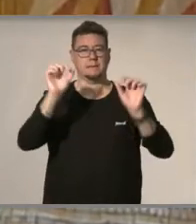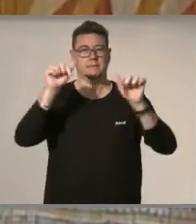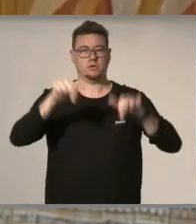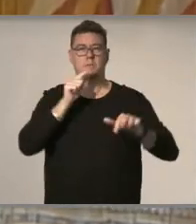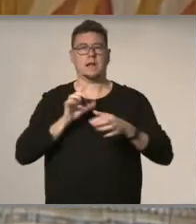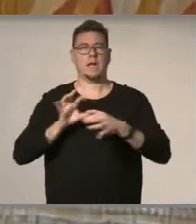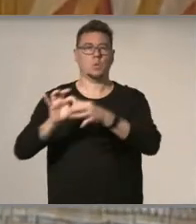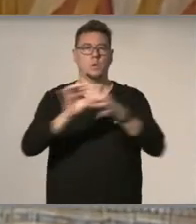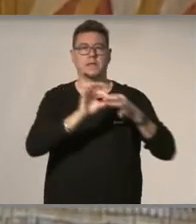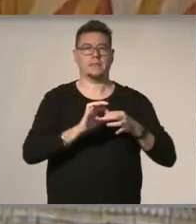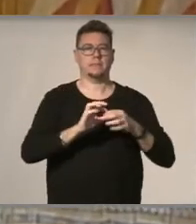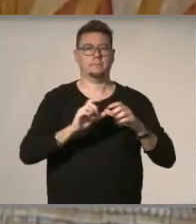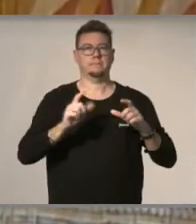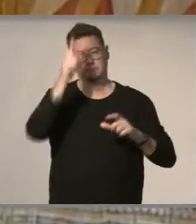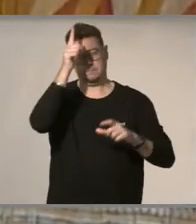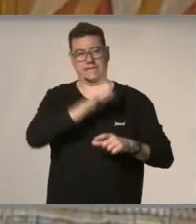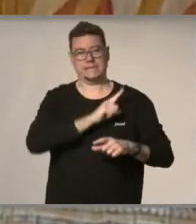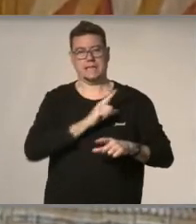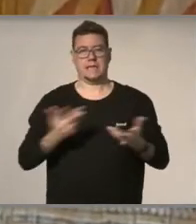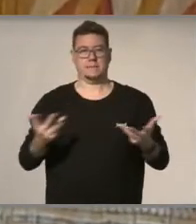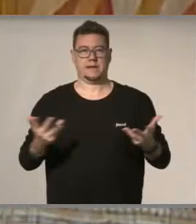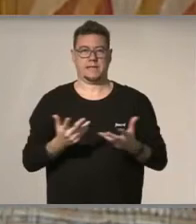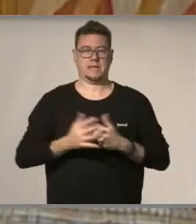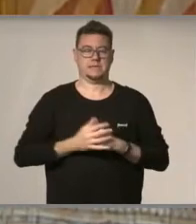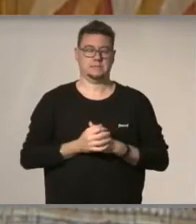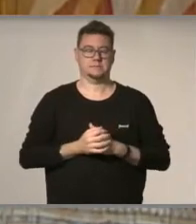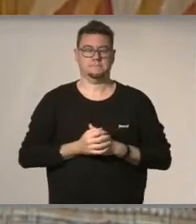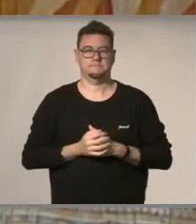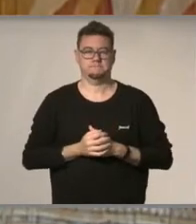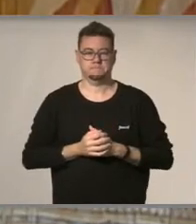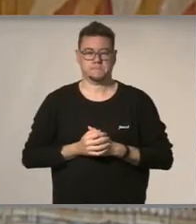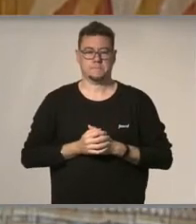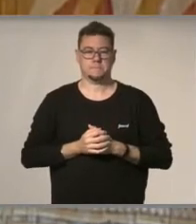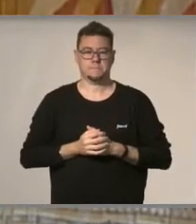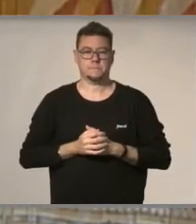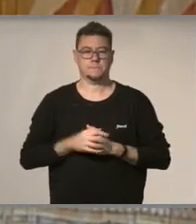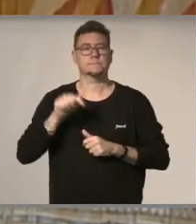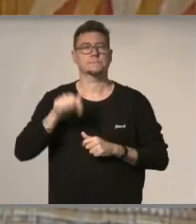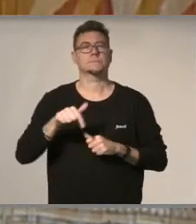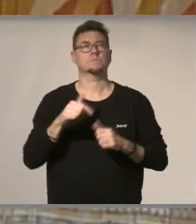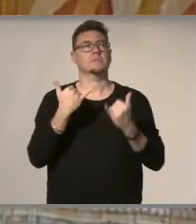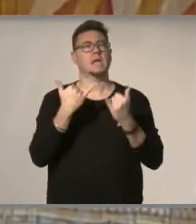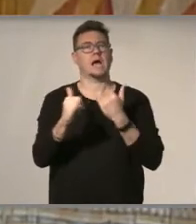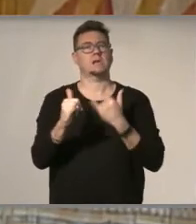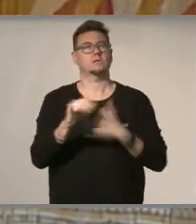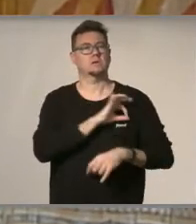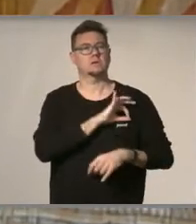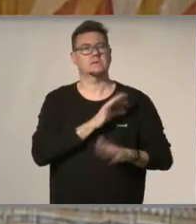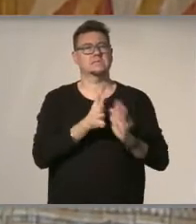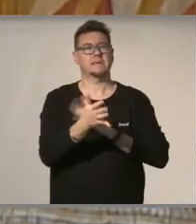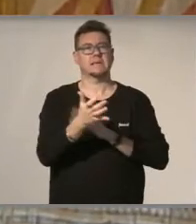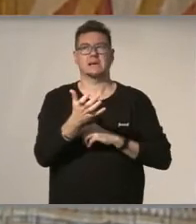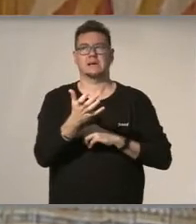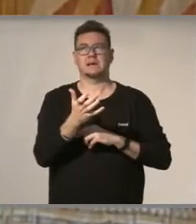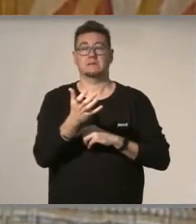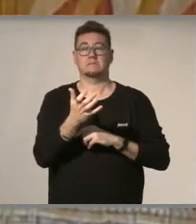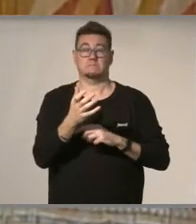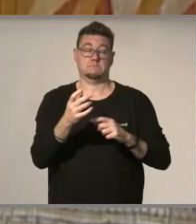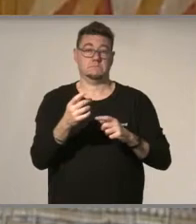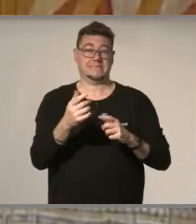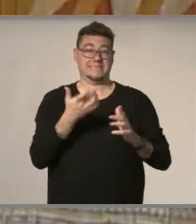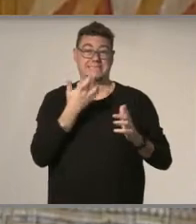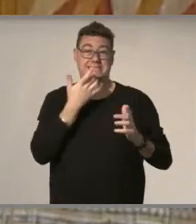Unidad Militar de Emergencias. La celebración de este acto es también el vivo ejemplo de que si se quiere, se